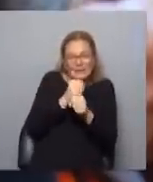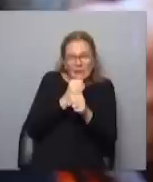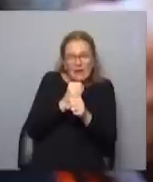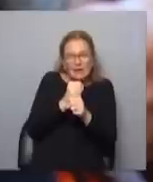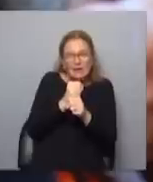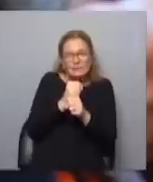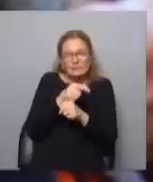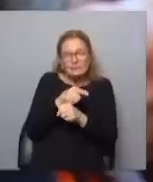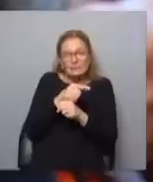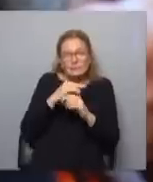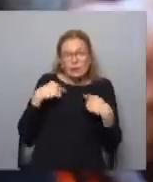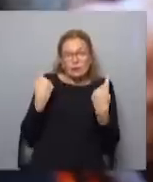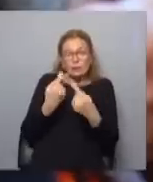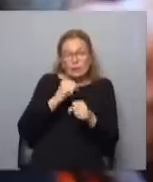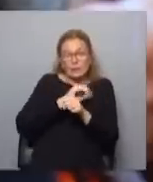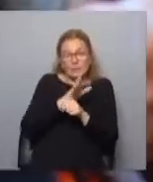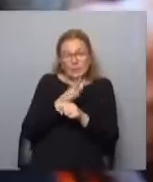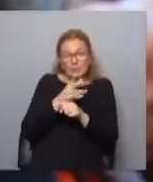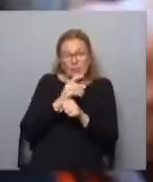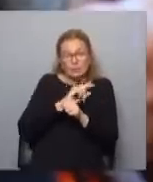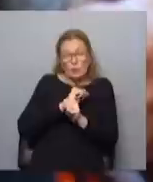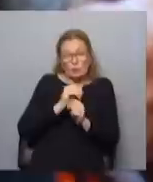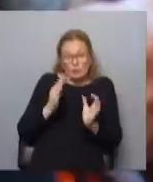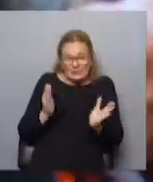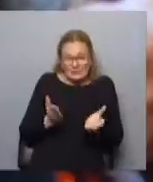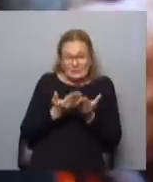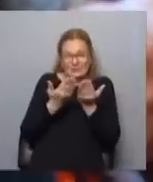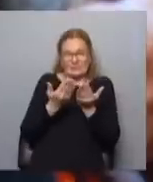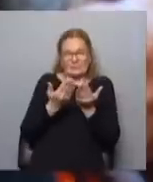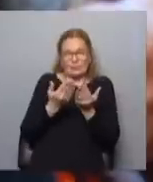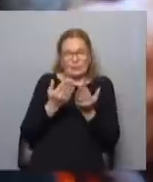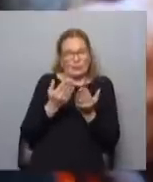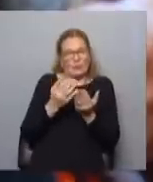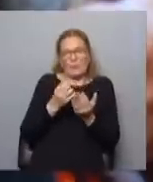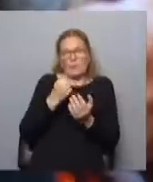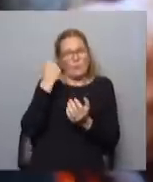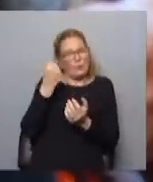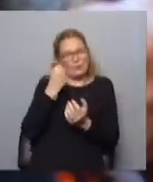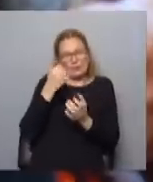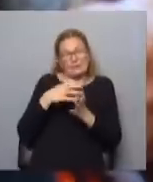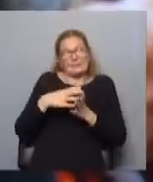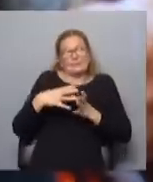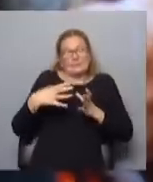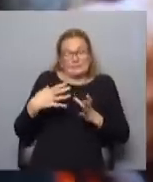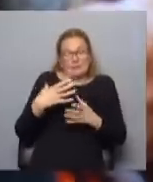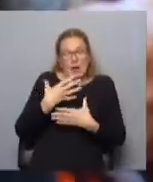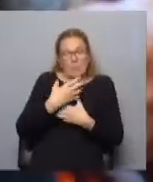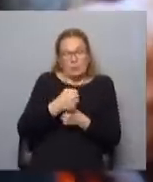le pasó lo que a todo es la pandemia pero no se puede levantar porque porque su espalda no era lo suficientemente grande